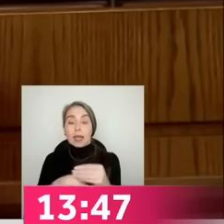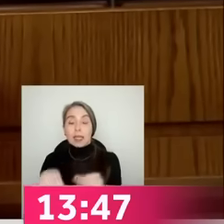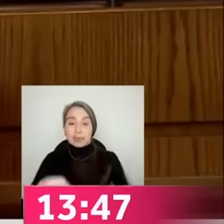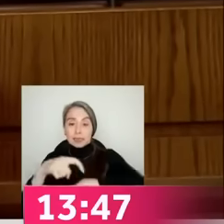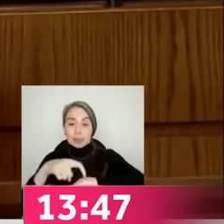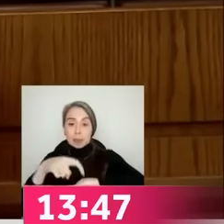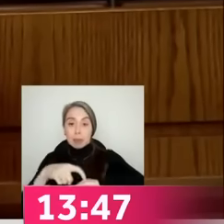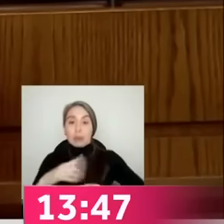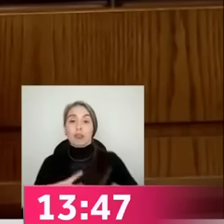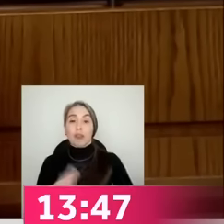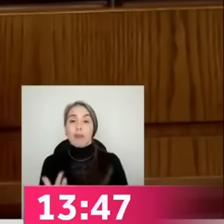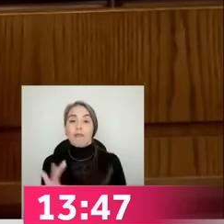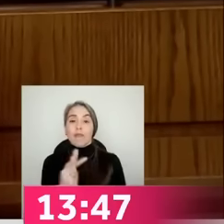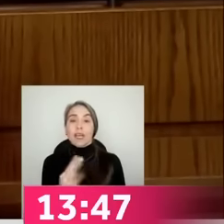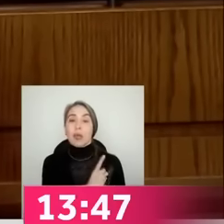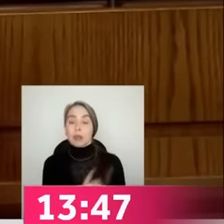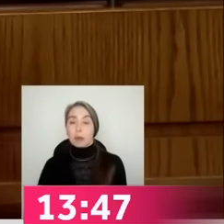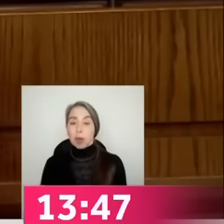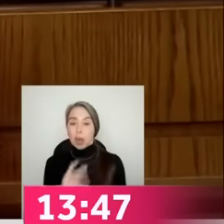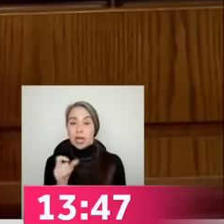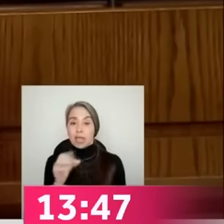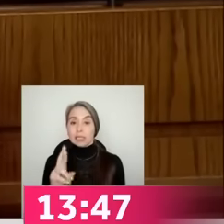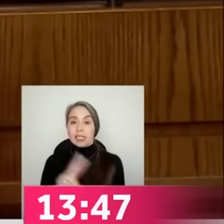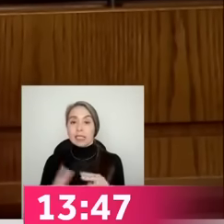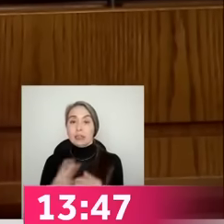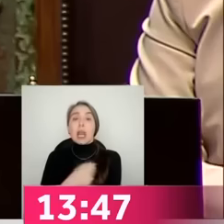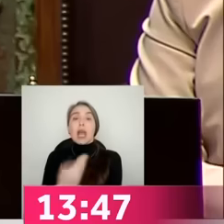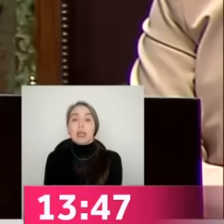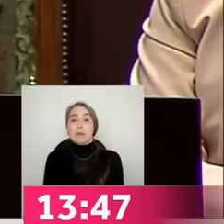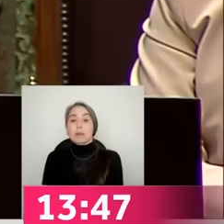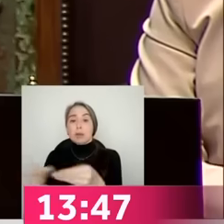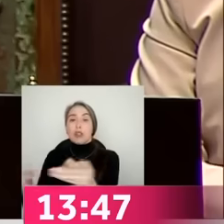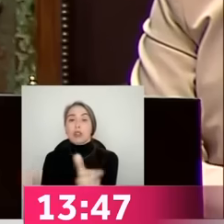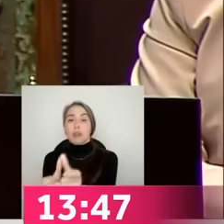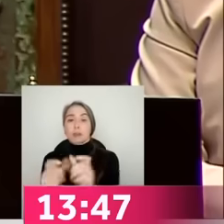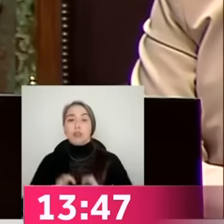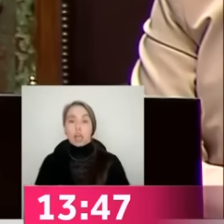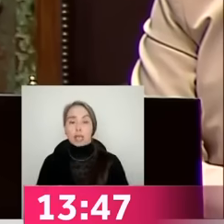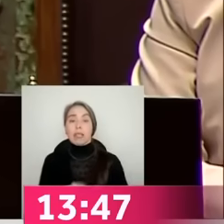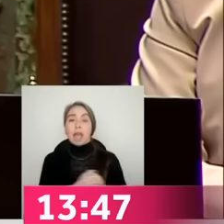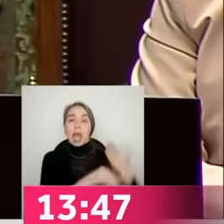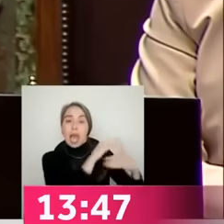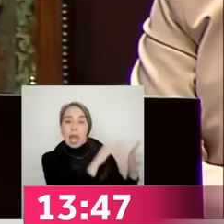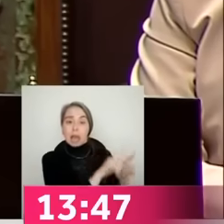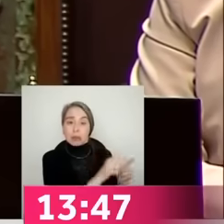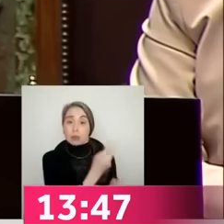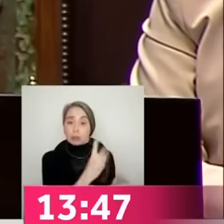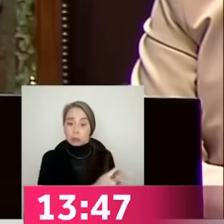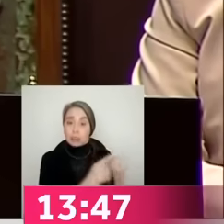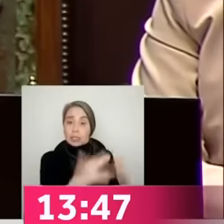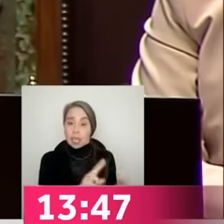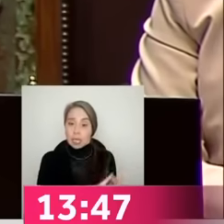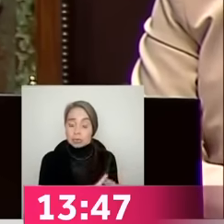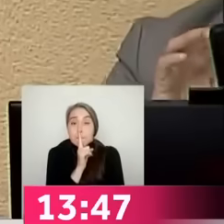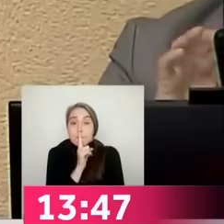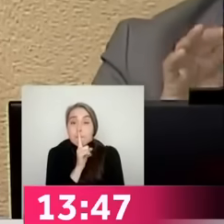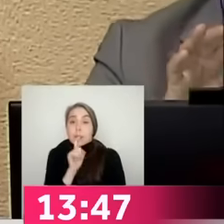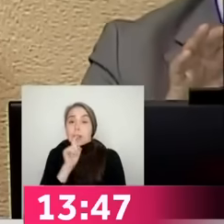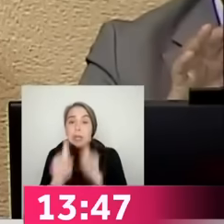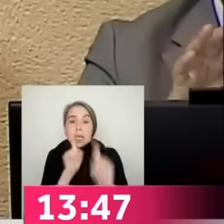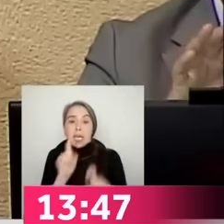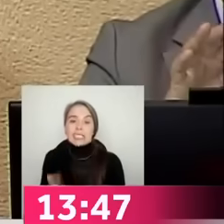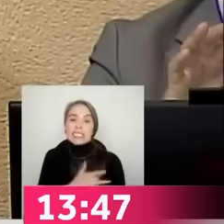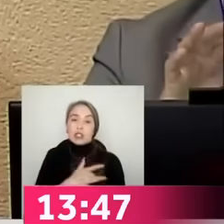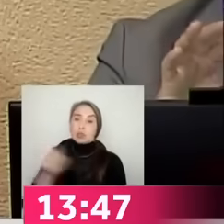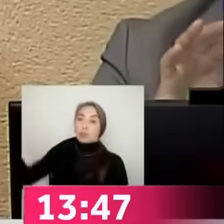también generaba bastante polémica en la previa. Así que nos vamos a mantener muy atentos a lo que pueda ocurrir durante los próximos días, porque se vienen votaciones de proyectos también